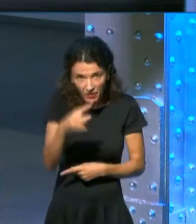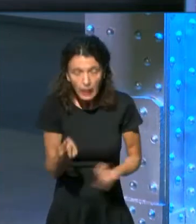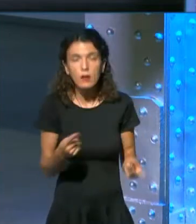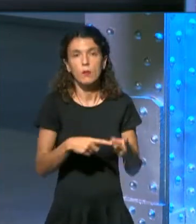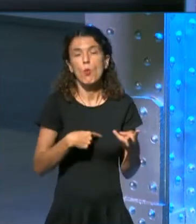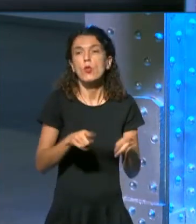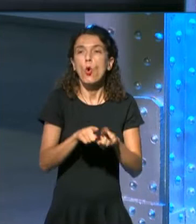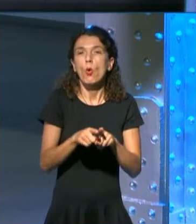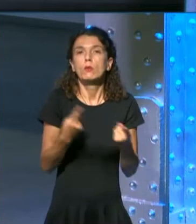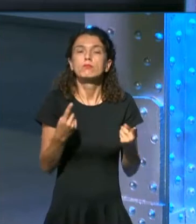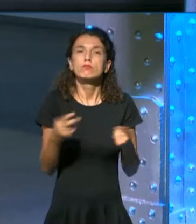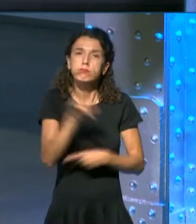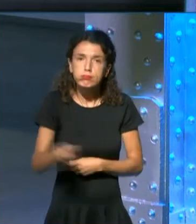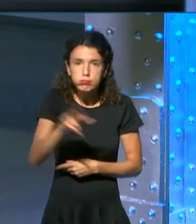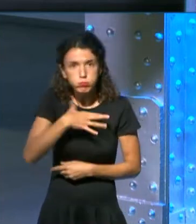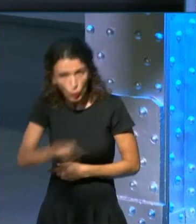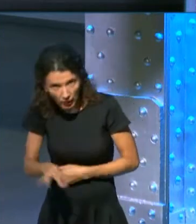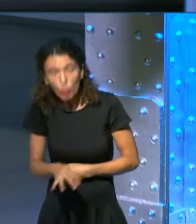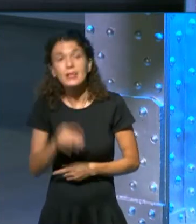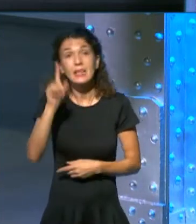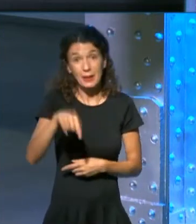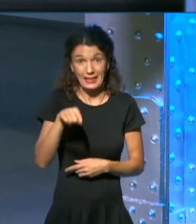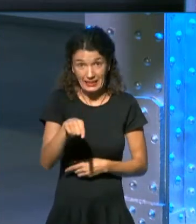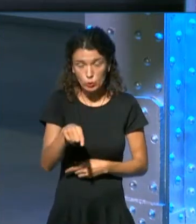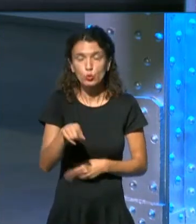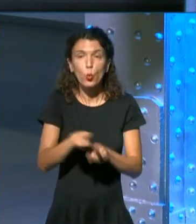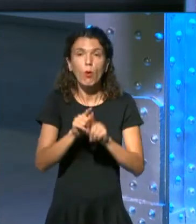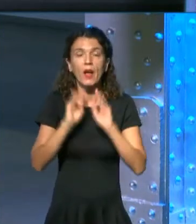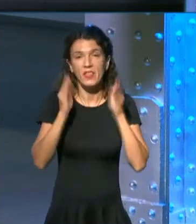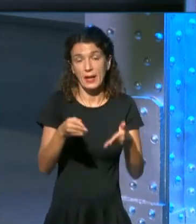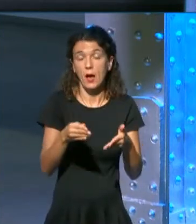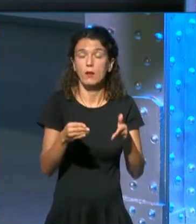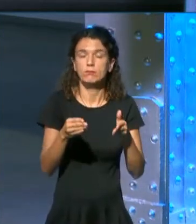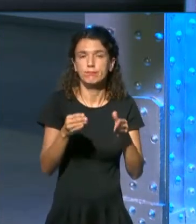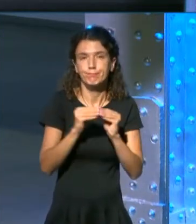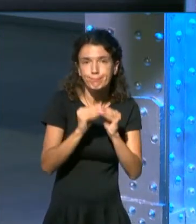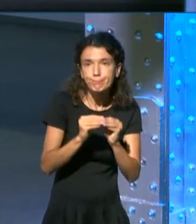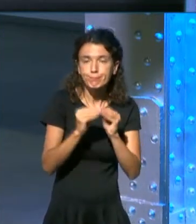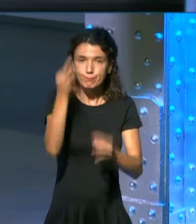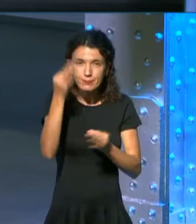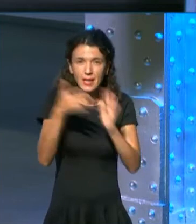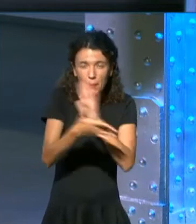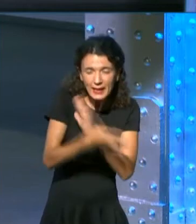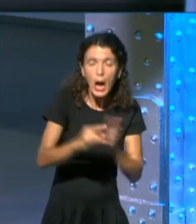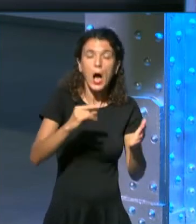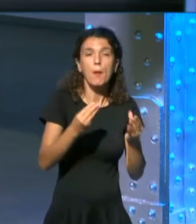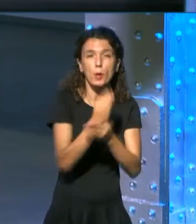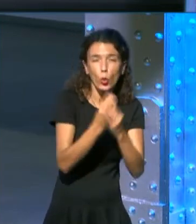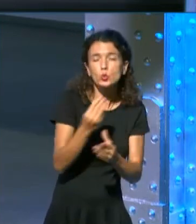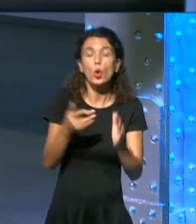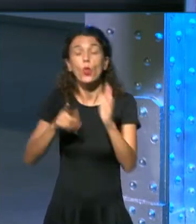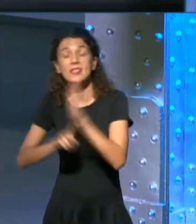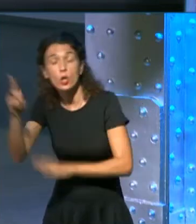puedo replicar y reproducir. Y esto, si te vas a dedicar a definir un producto o a desarrollar proyectos, no de